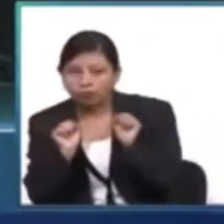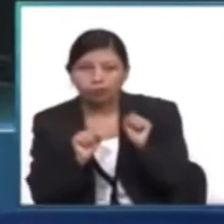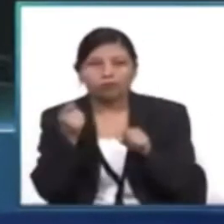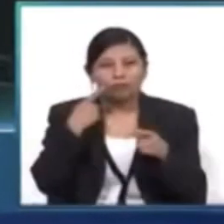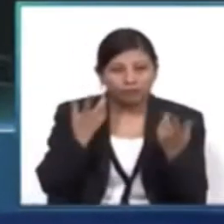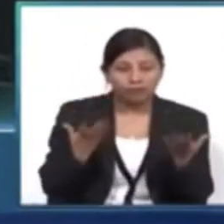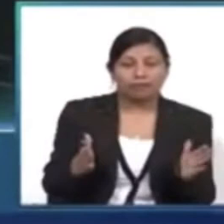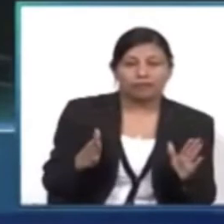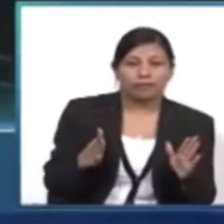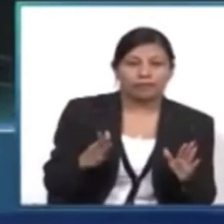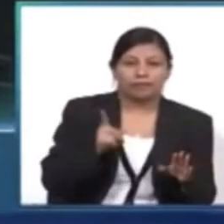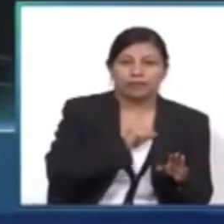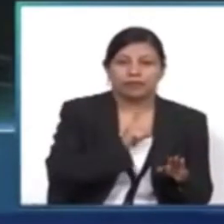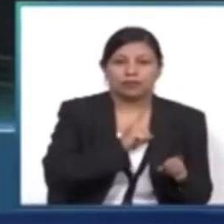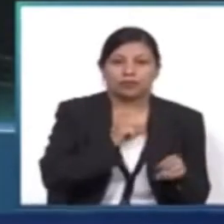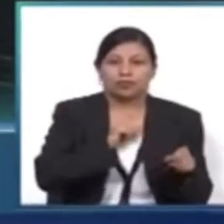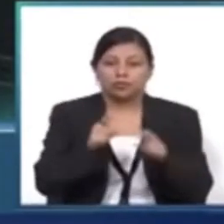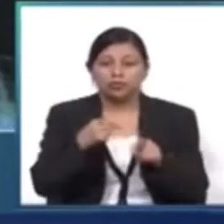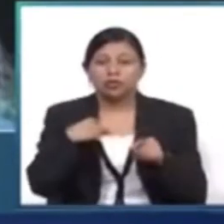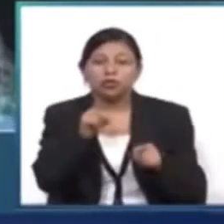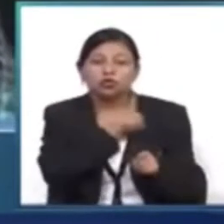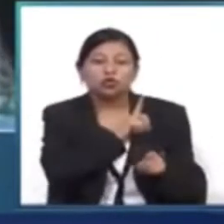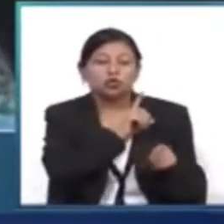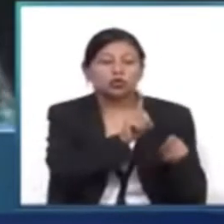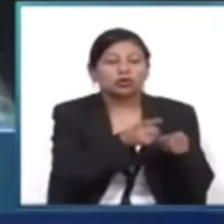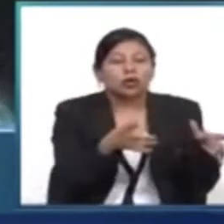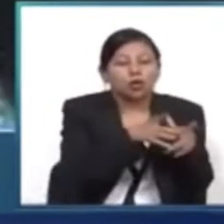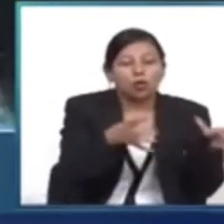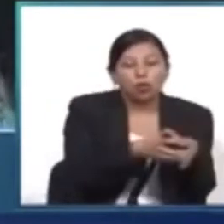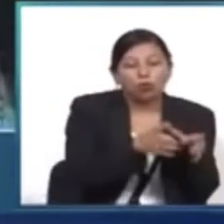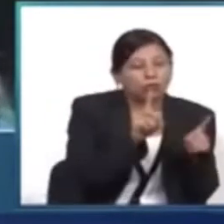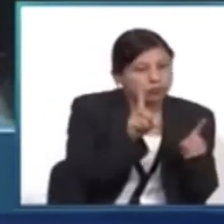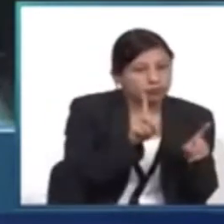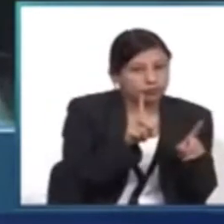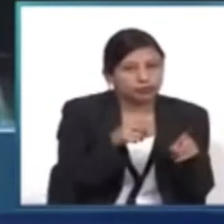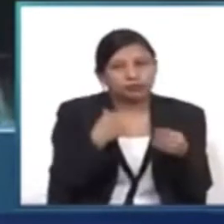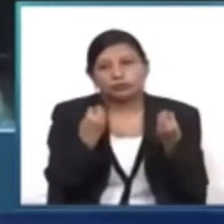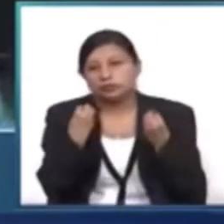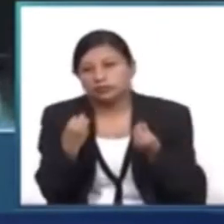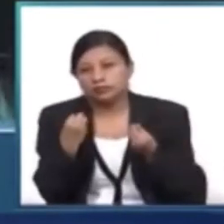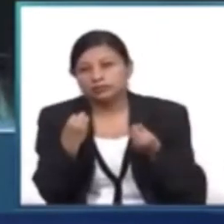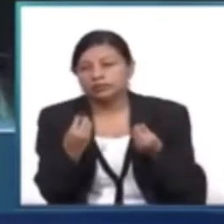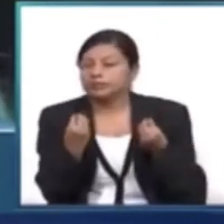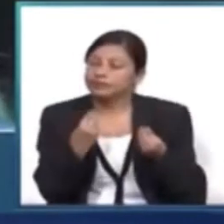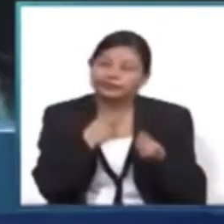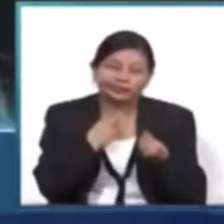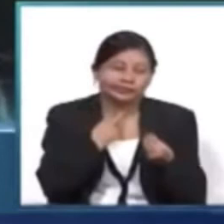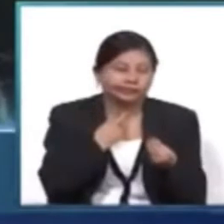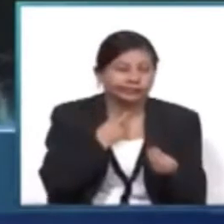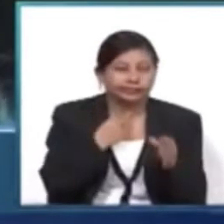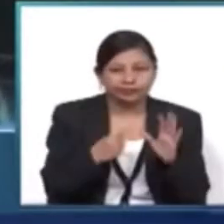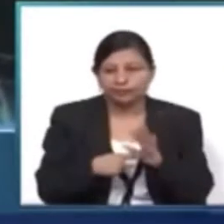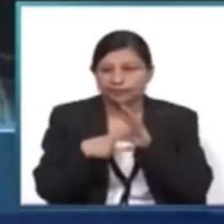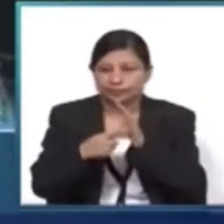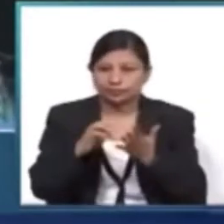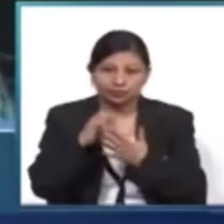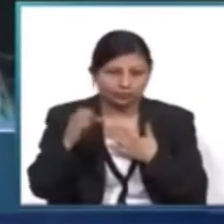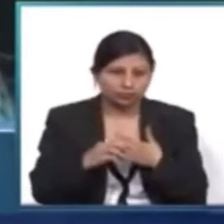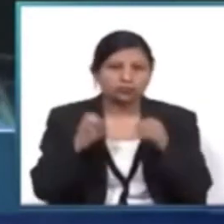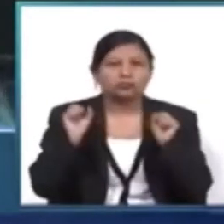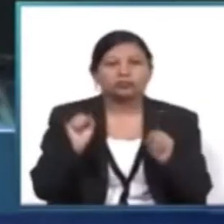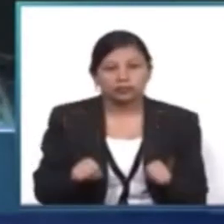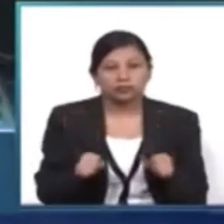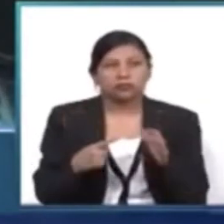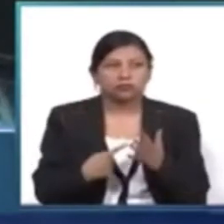solamente basarnos en el mecanismo COVAX. Ahorita sería demasiado arriesgado presentarles un plan. Les